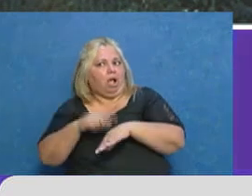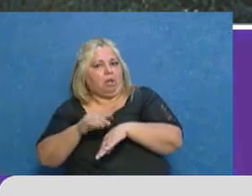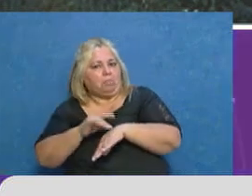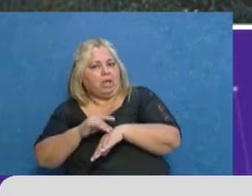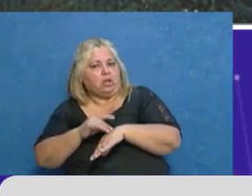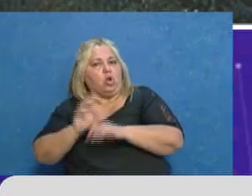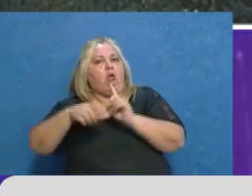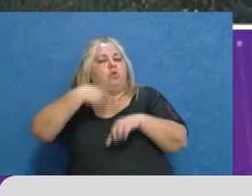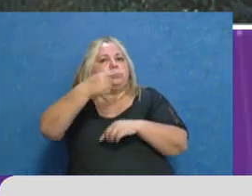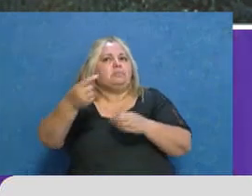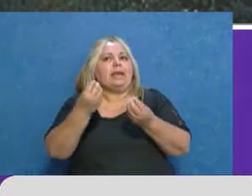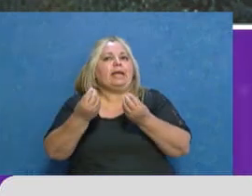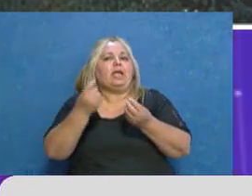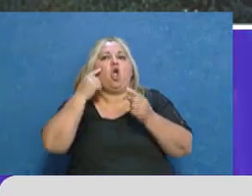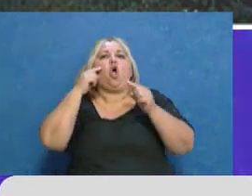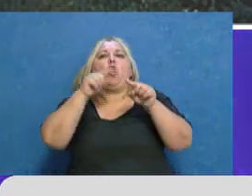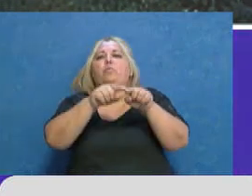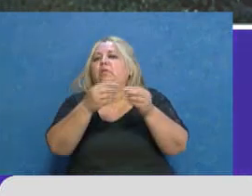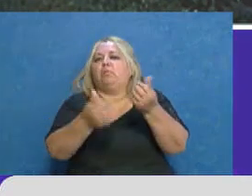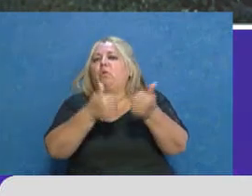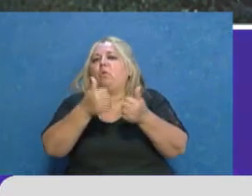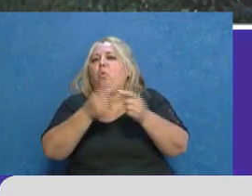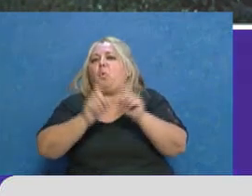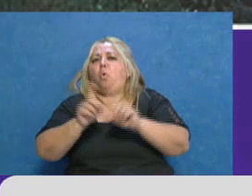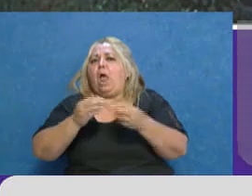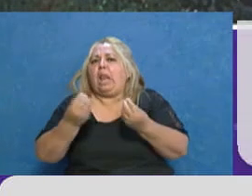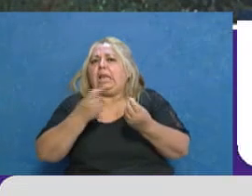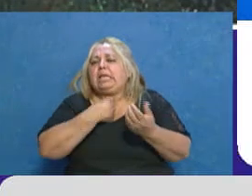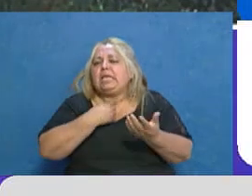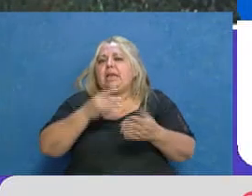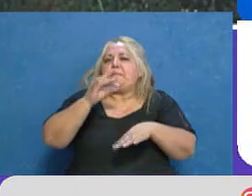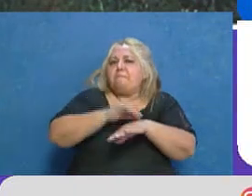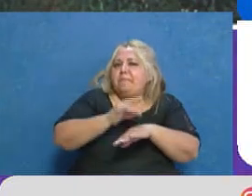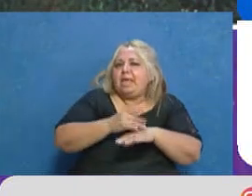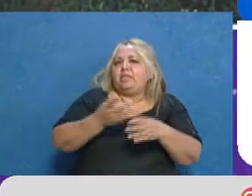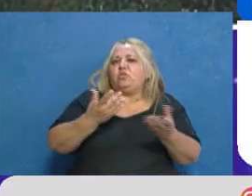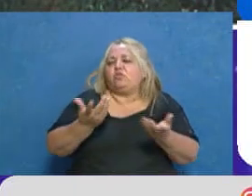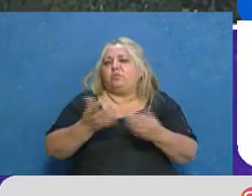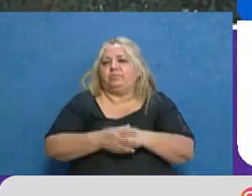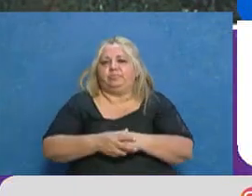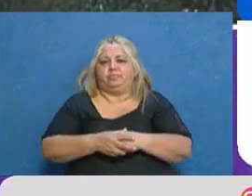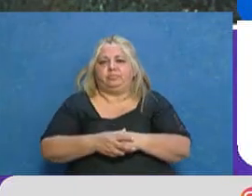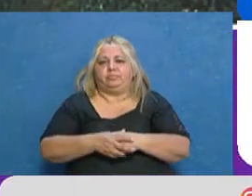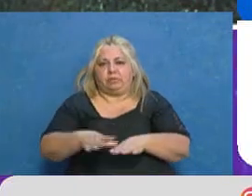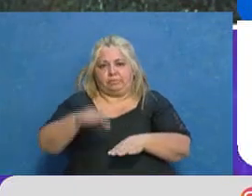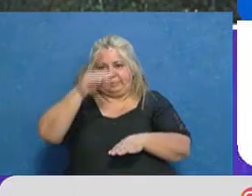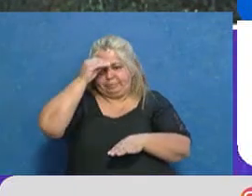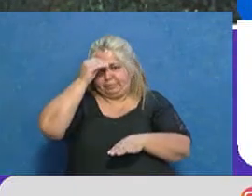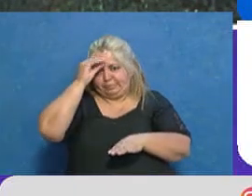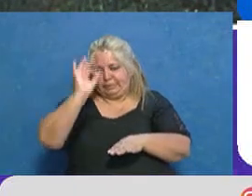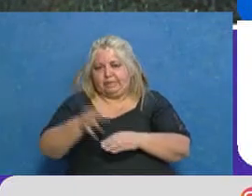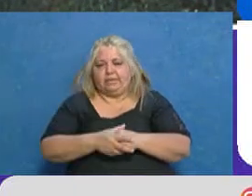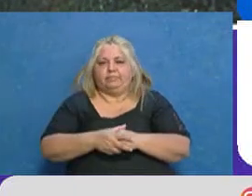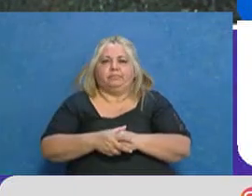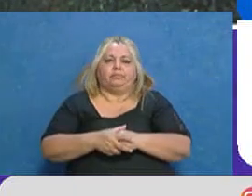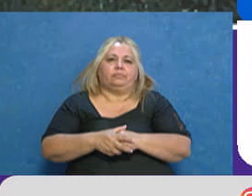la semana que viene, ¿no? ¿Qué buscan? ¿Qué es lo que pretenden los doctores para que lo tengamos en cuenta? Bueno, y sobre